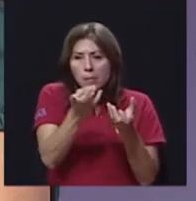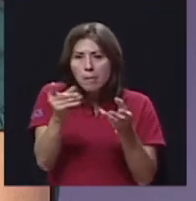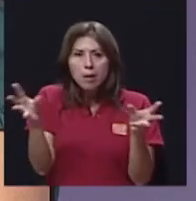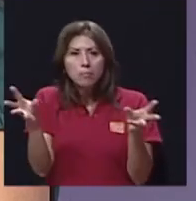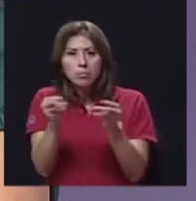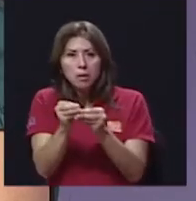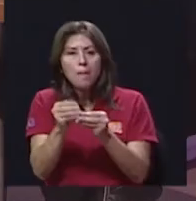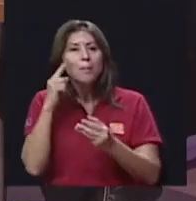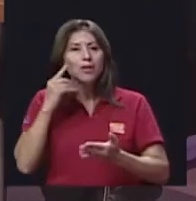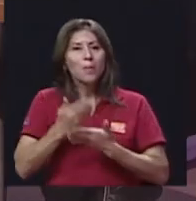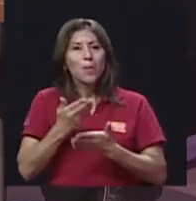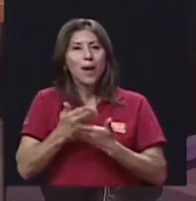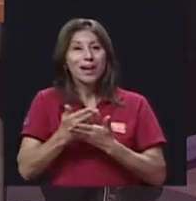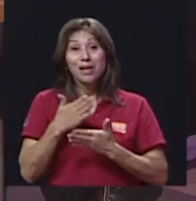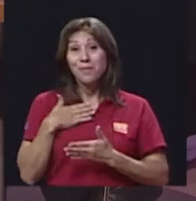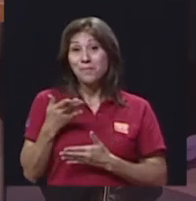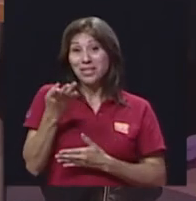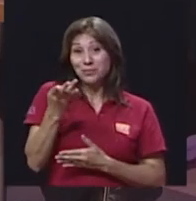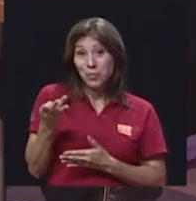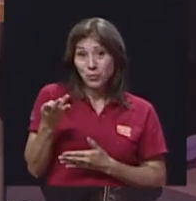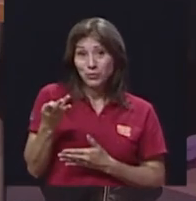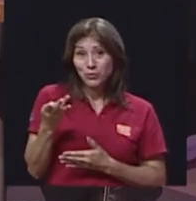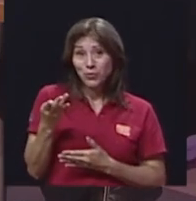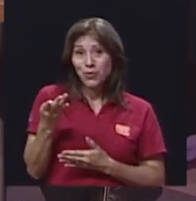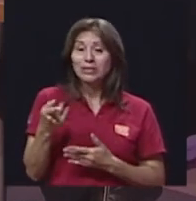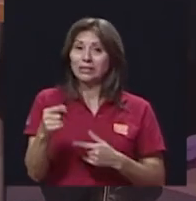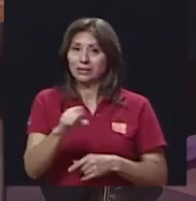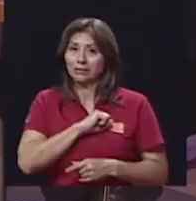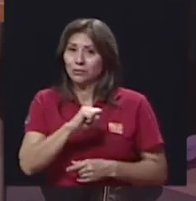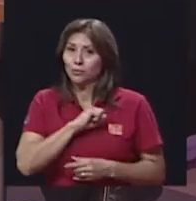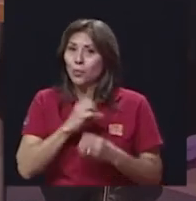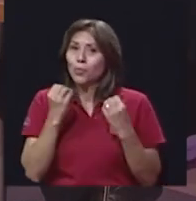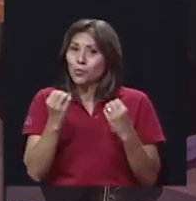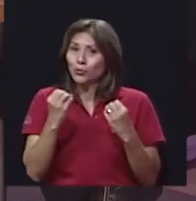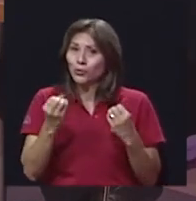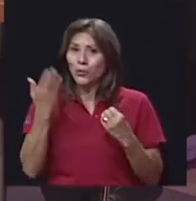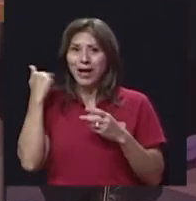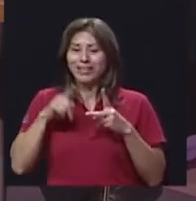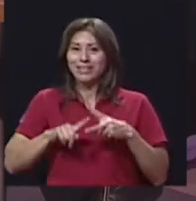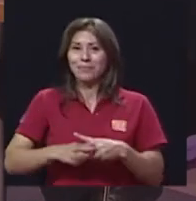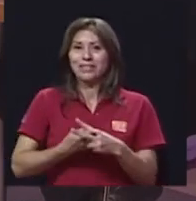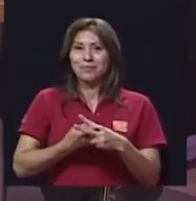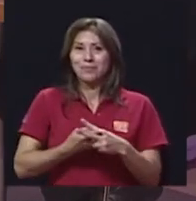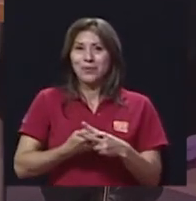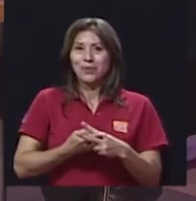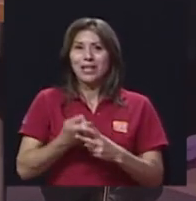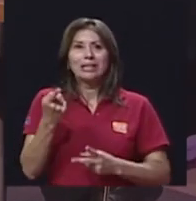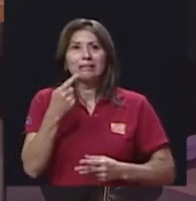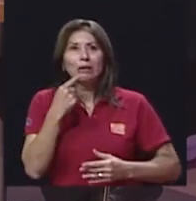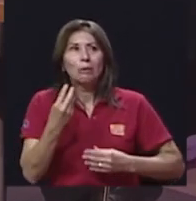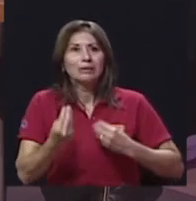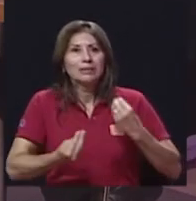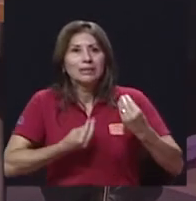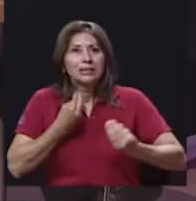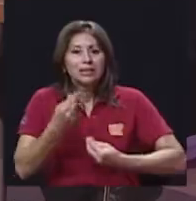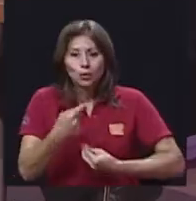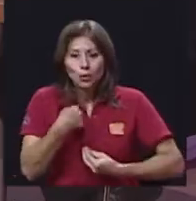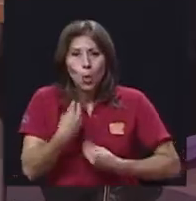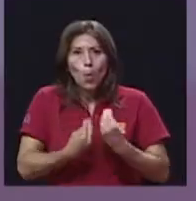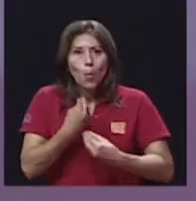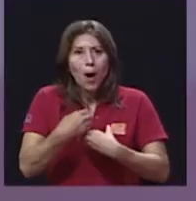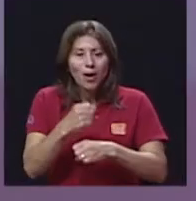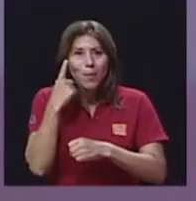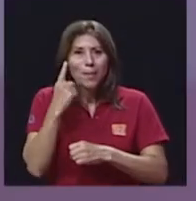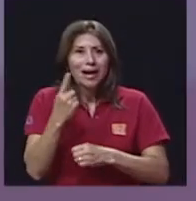esposo que creo que le pasan muchos maridos se asustó mucho al principio tal vez más que yo y dijo santísimo y ahora como hago yo de veras para